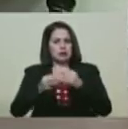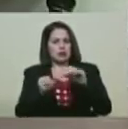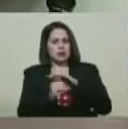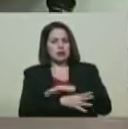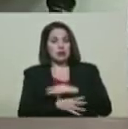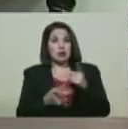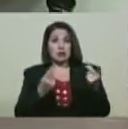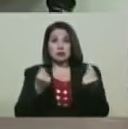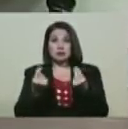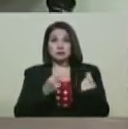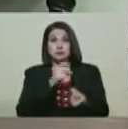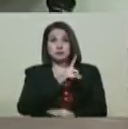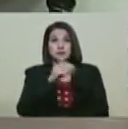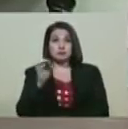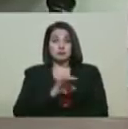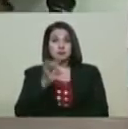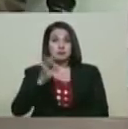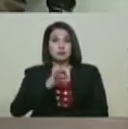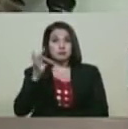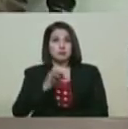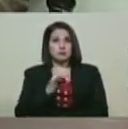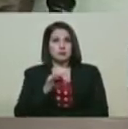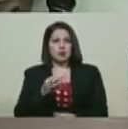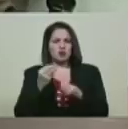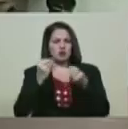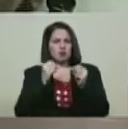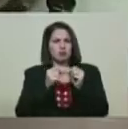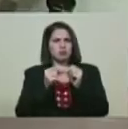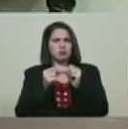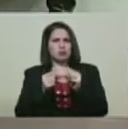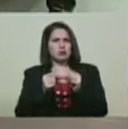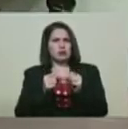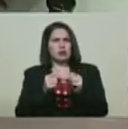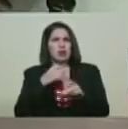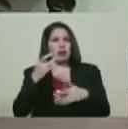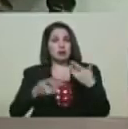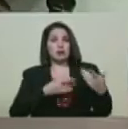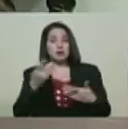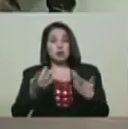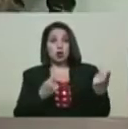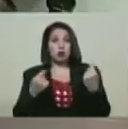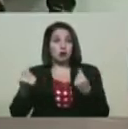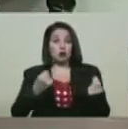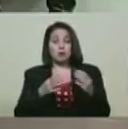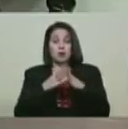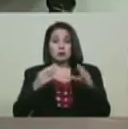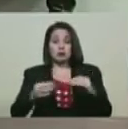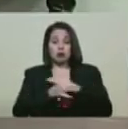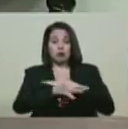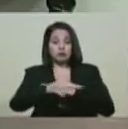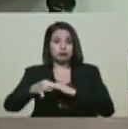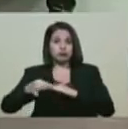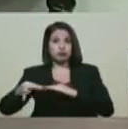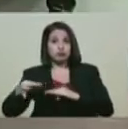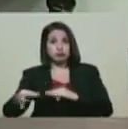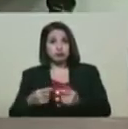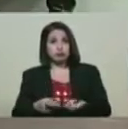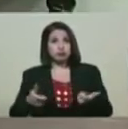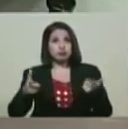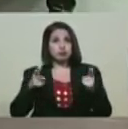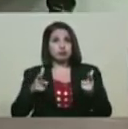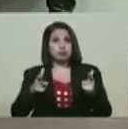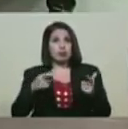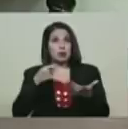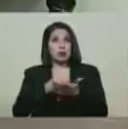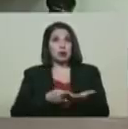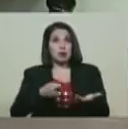del 100% del FCI, cómo eso va a permitir la activación económica de las regiones, cómo permite el crecimiento de la